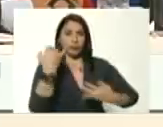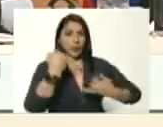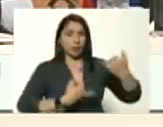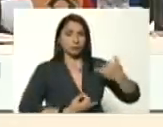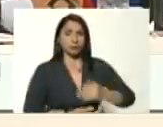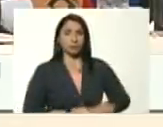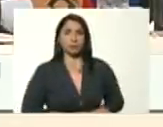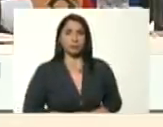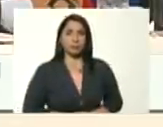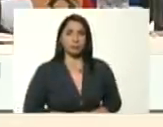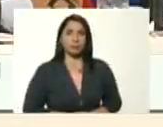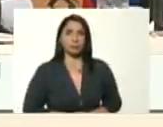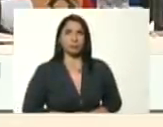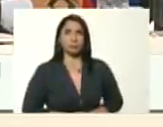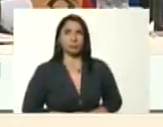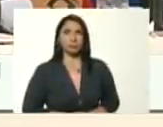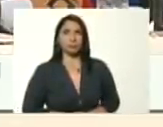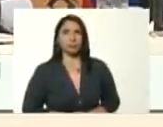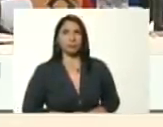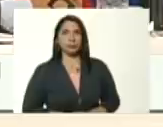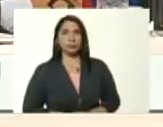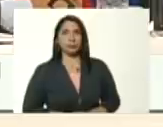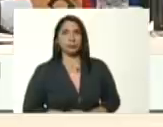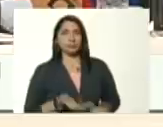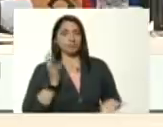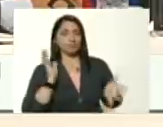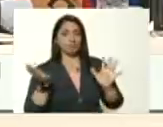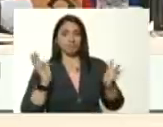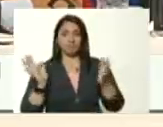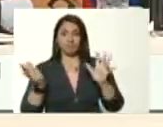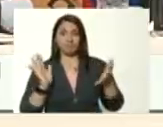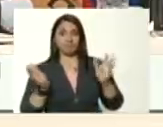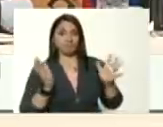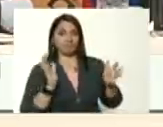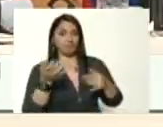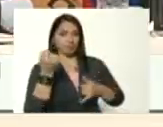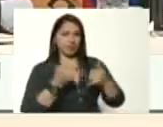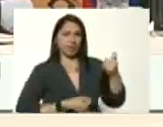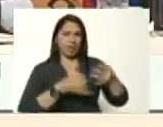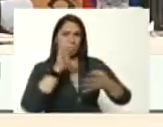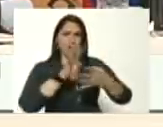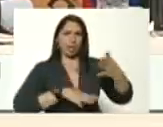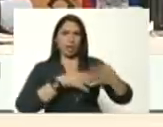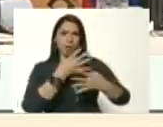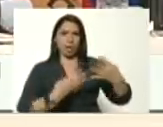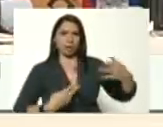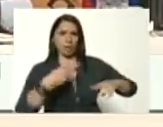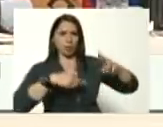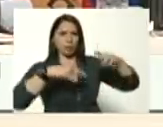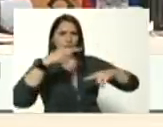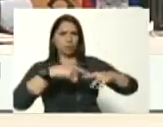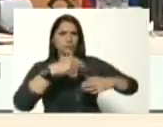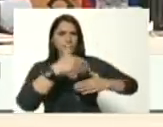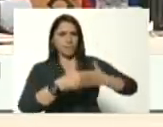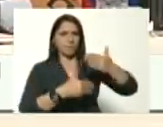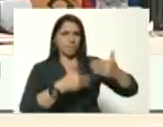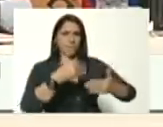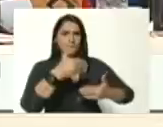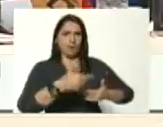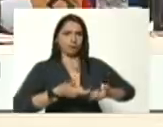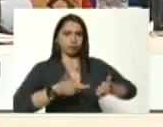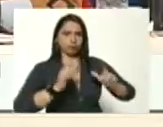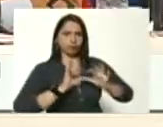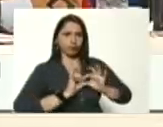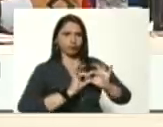salga es que esta conversación deje al final una agenda obstructiva de avance que nos permita